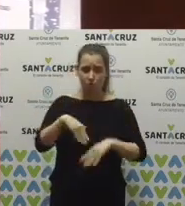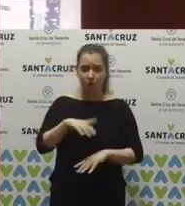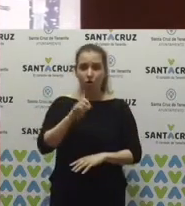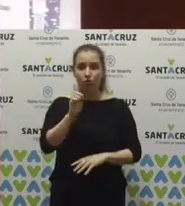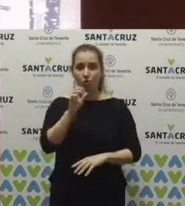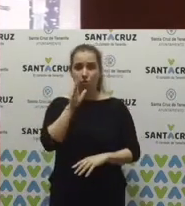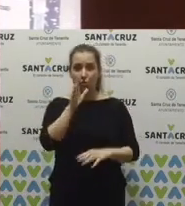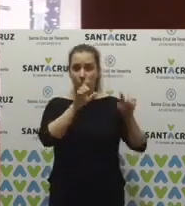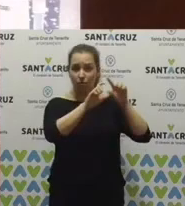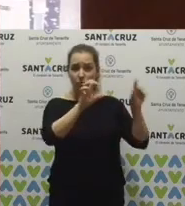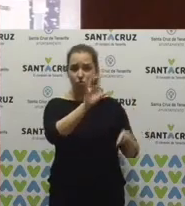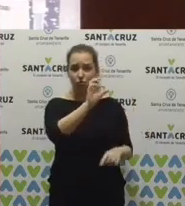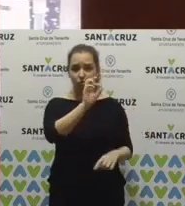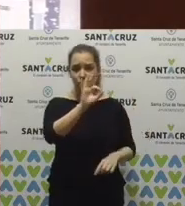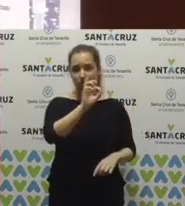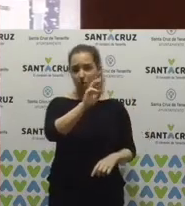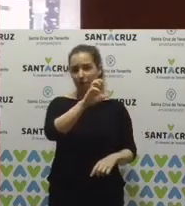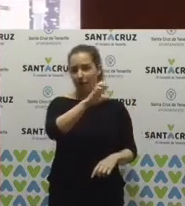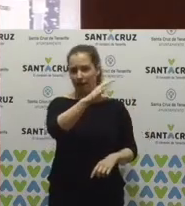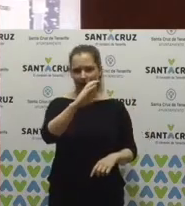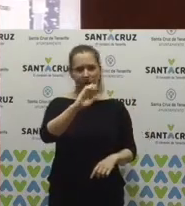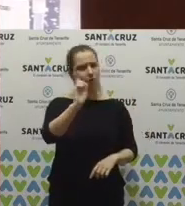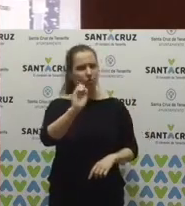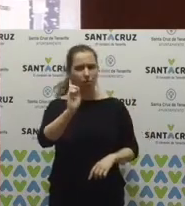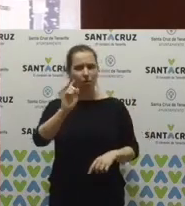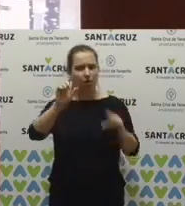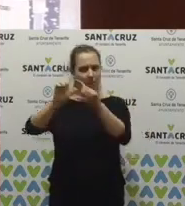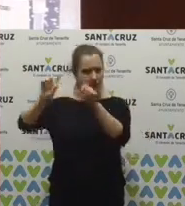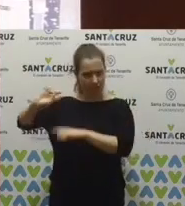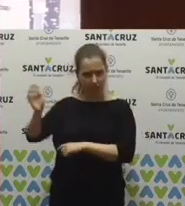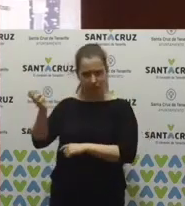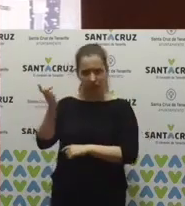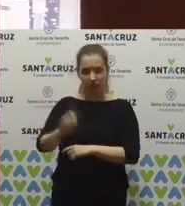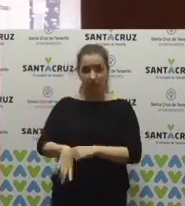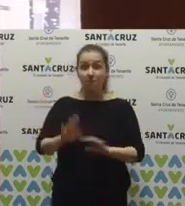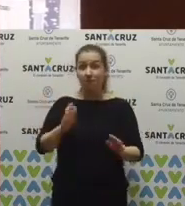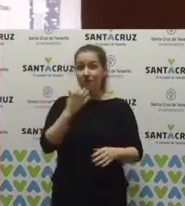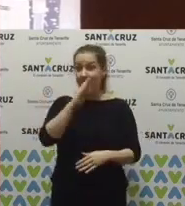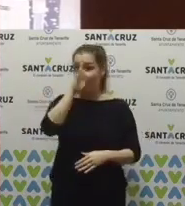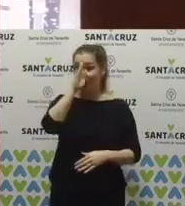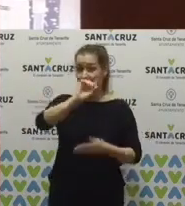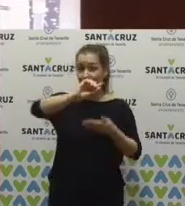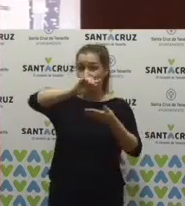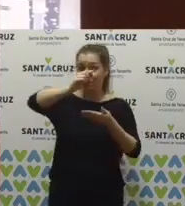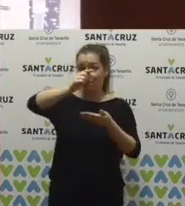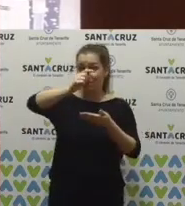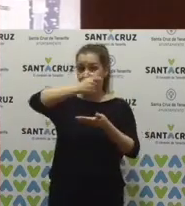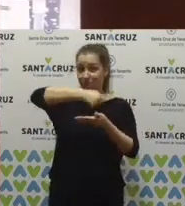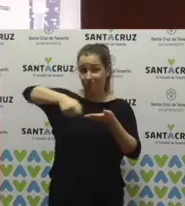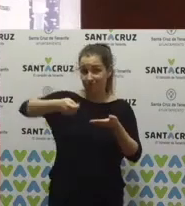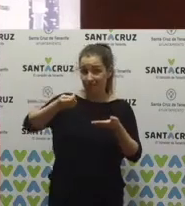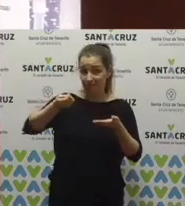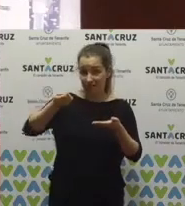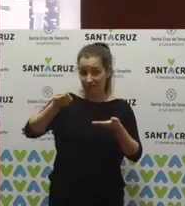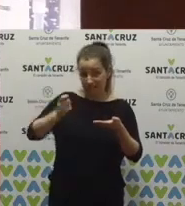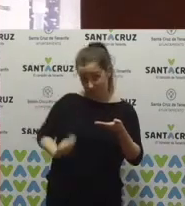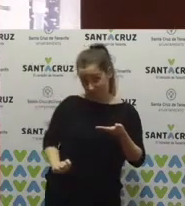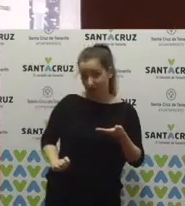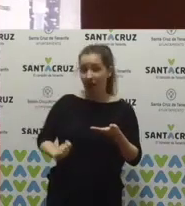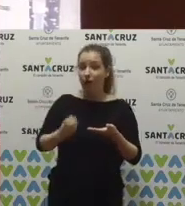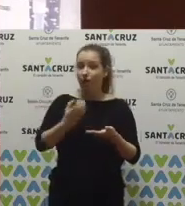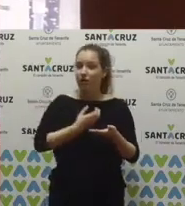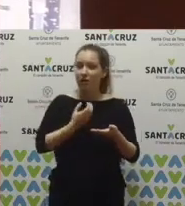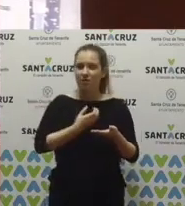esos tec sino también por parte de otras empresas eso no le ocurre a la gente que cobra directamente el ayuntamiento entonces no es una cuestión meramente